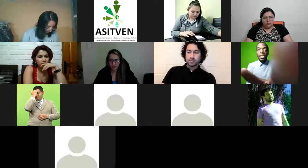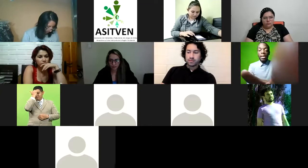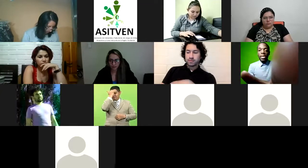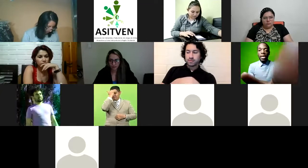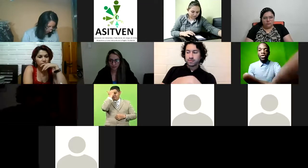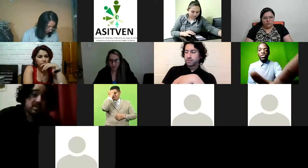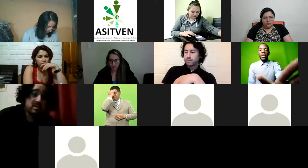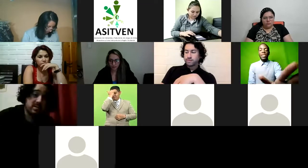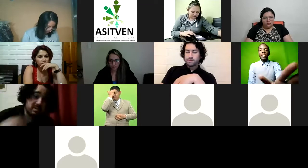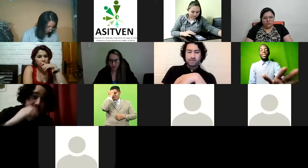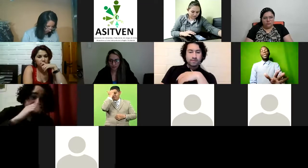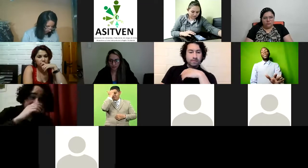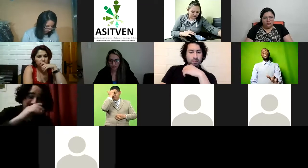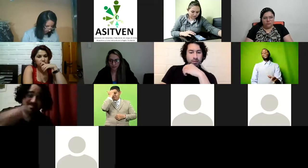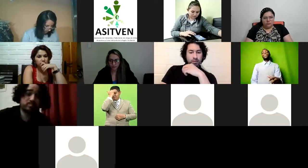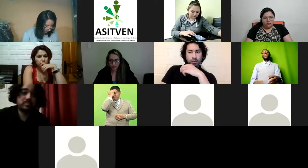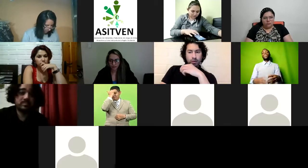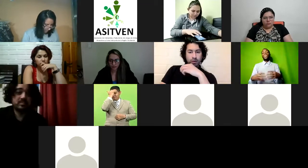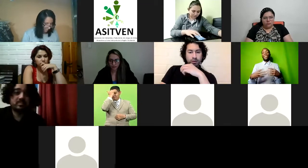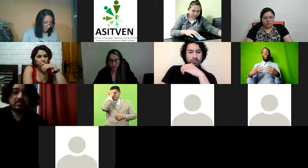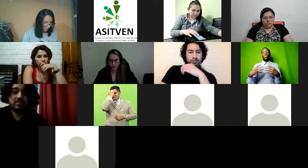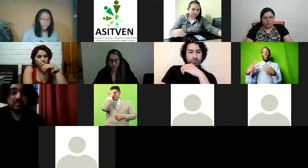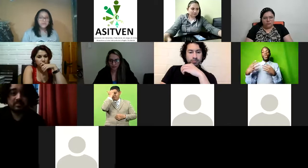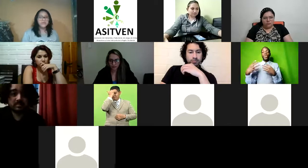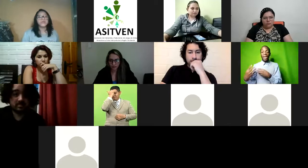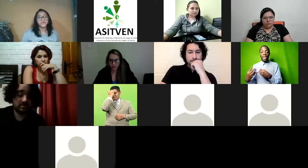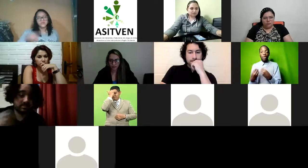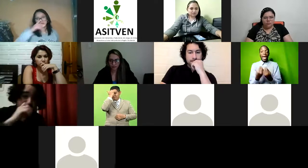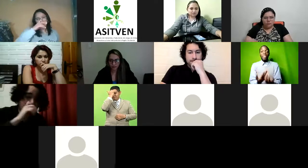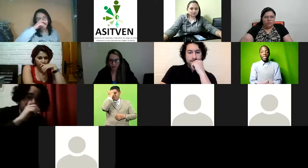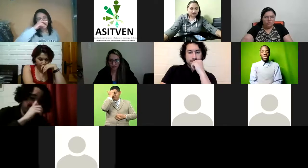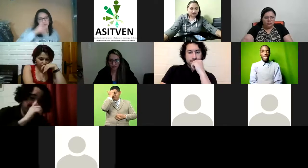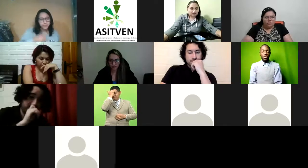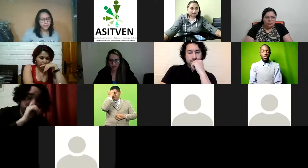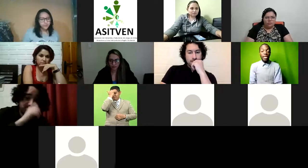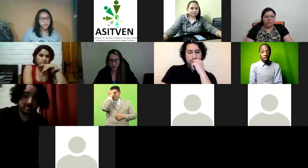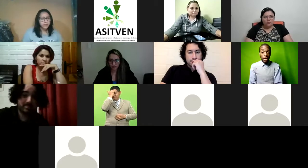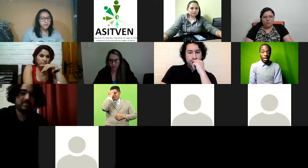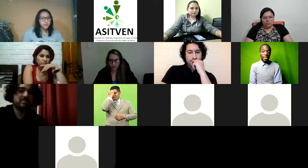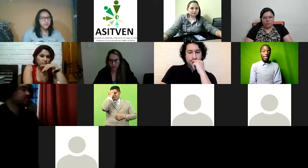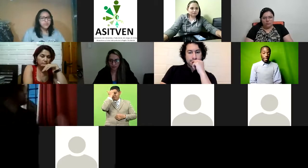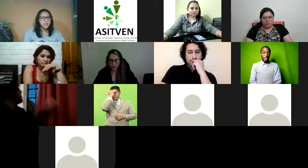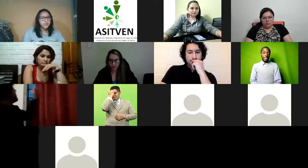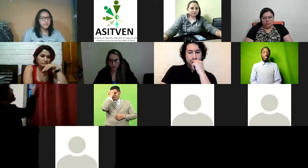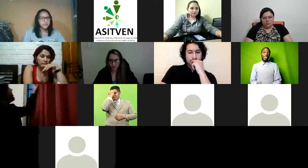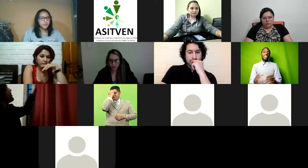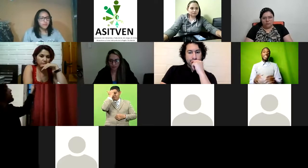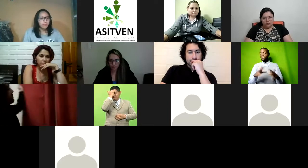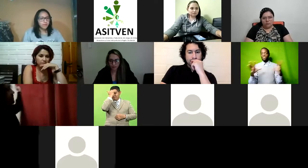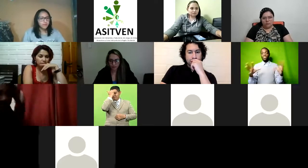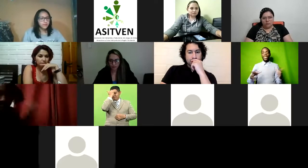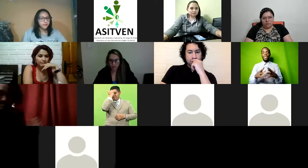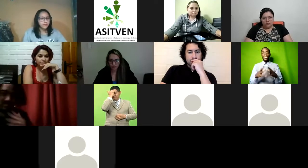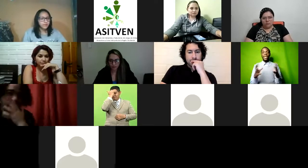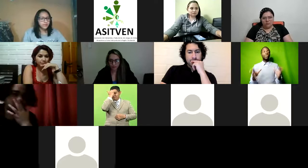y también entonces con ello pones en práctica lo que has aprendido en las horas sincrónicas. ¿sí? Entonces,